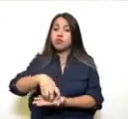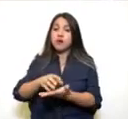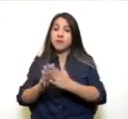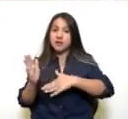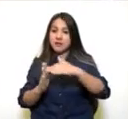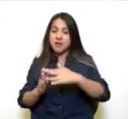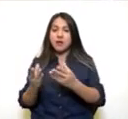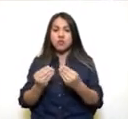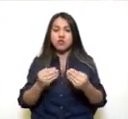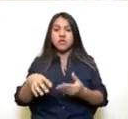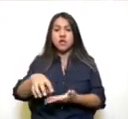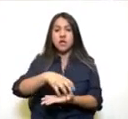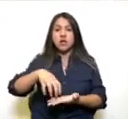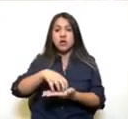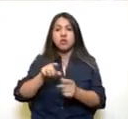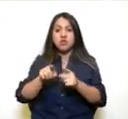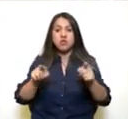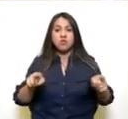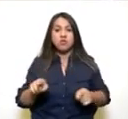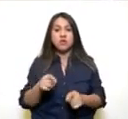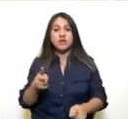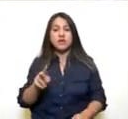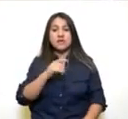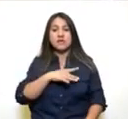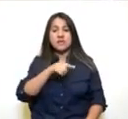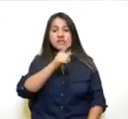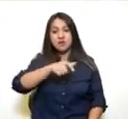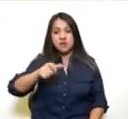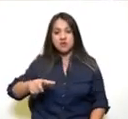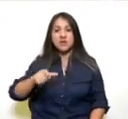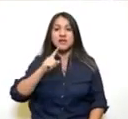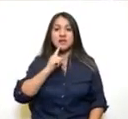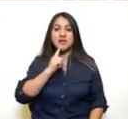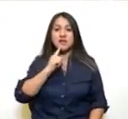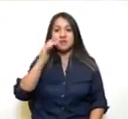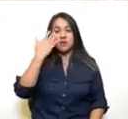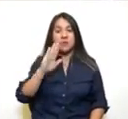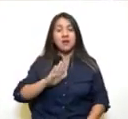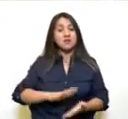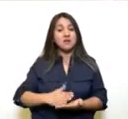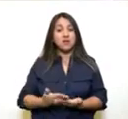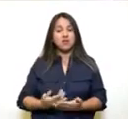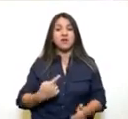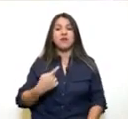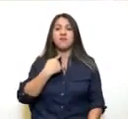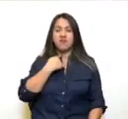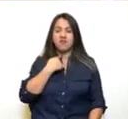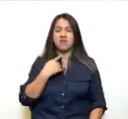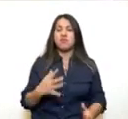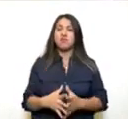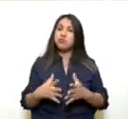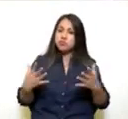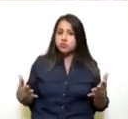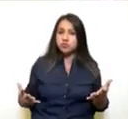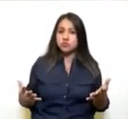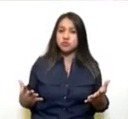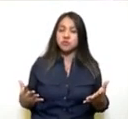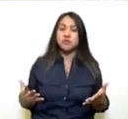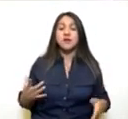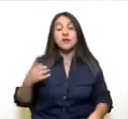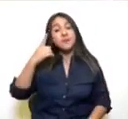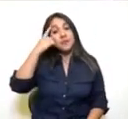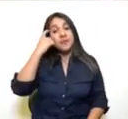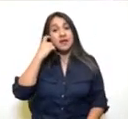muchas comunas de chile esas personas que han tenido una mala salud le ha afectado creo